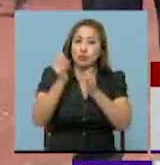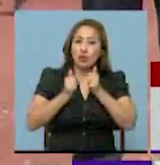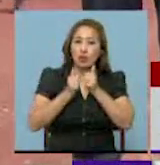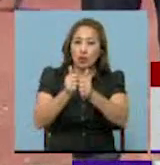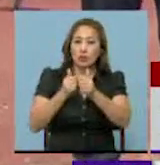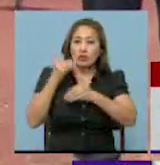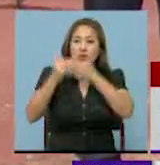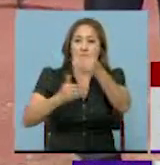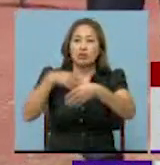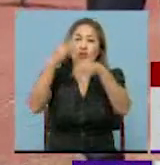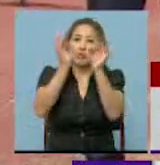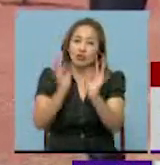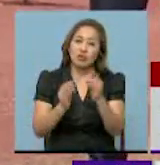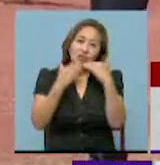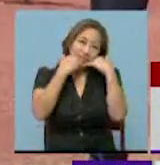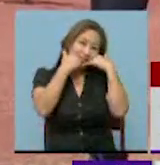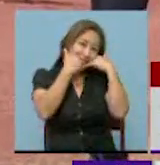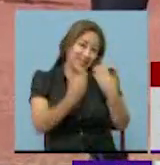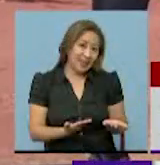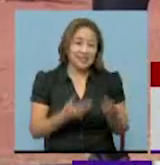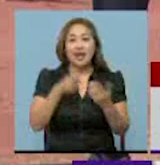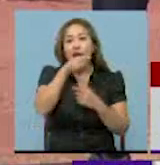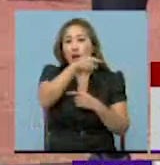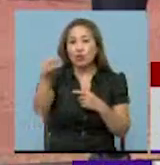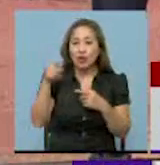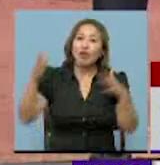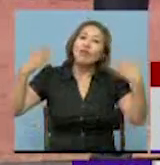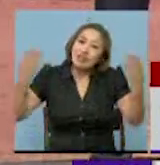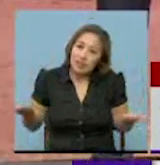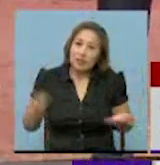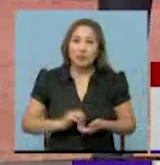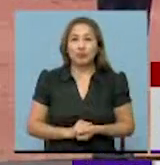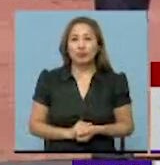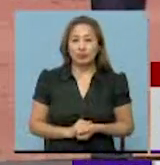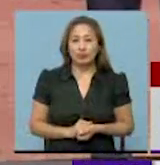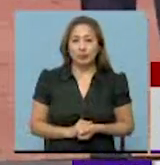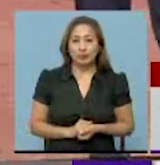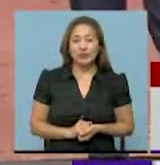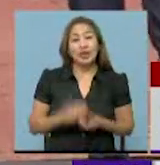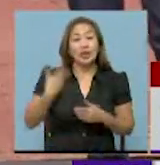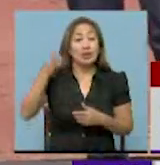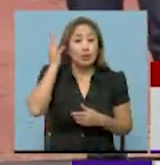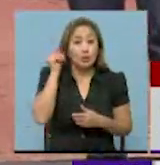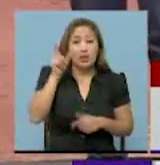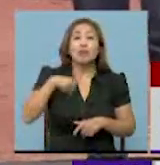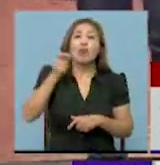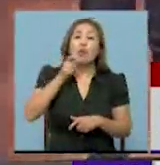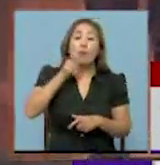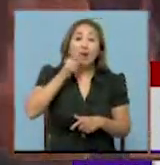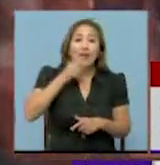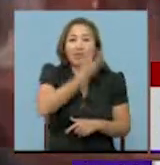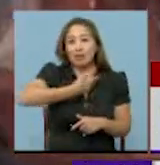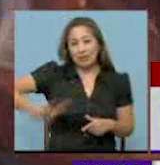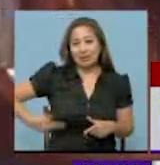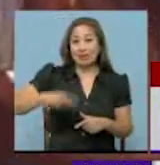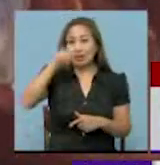el desarrollo de estos proyectos. Así que muchísimas gracias, y a ustedes, felicitaciones. Escucharemos palabras a continuación del señor presidente